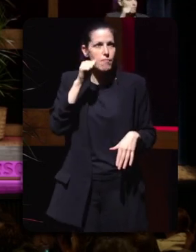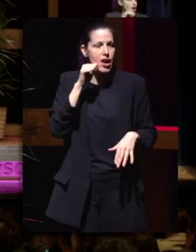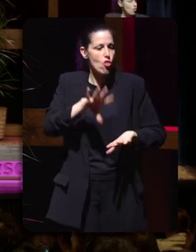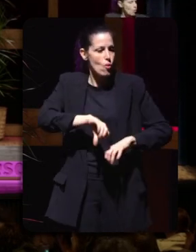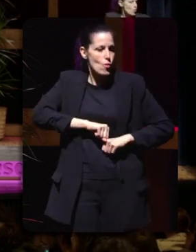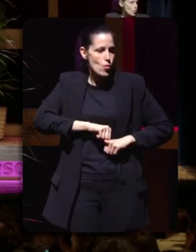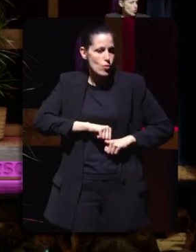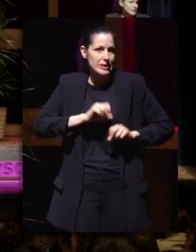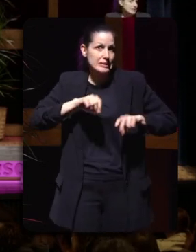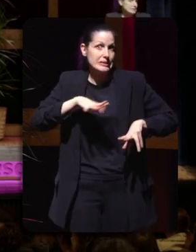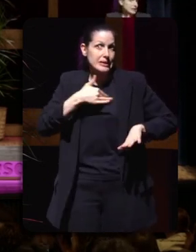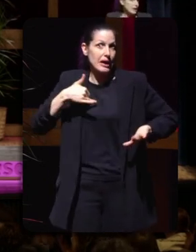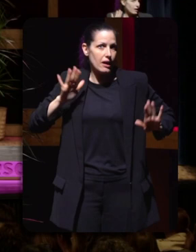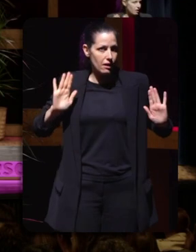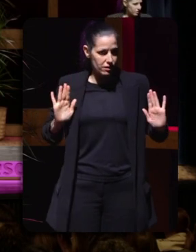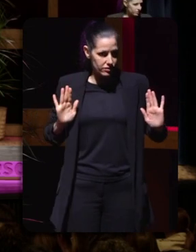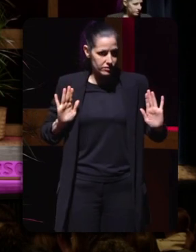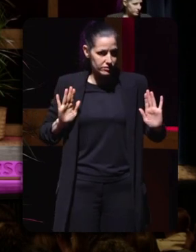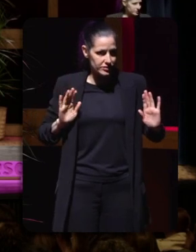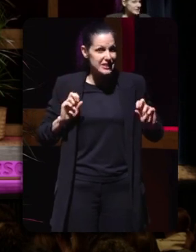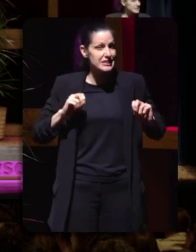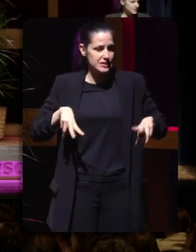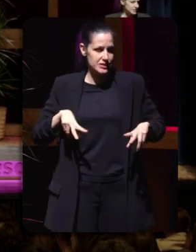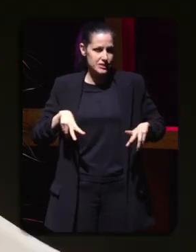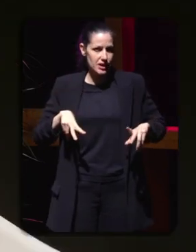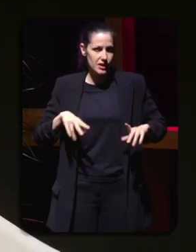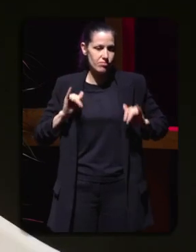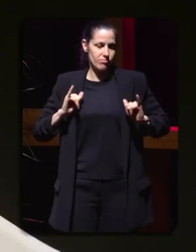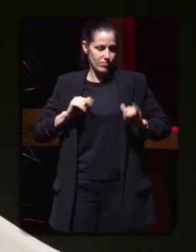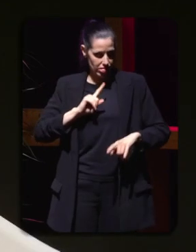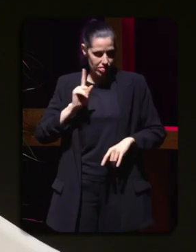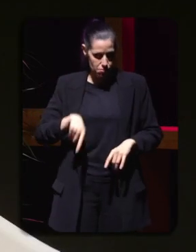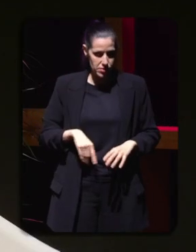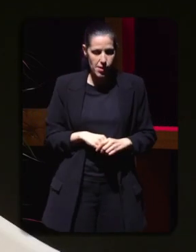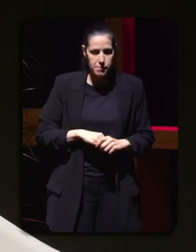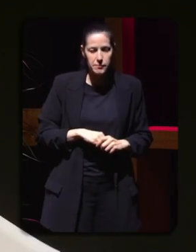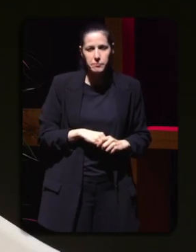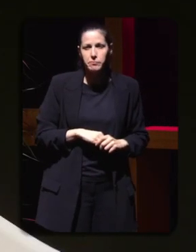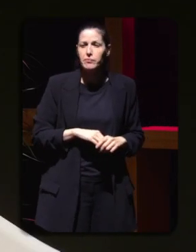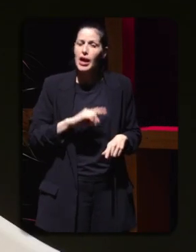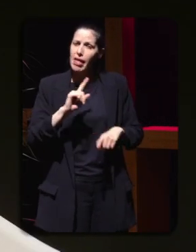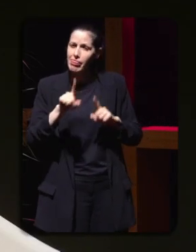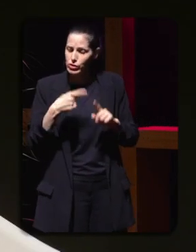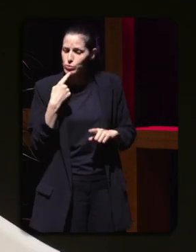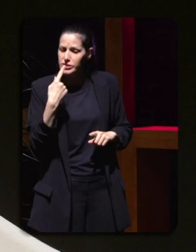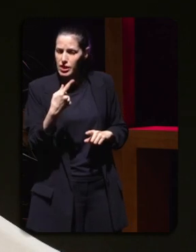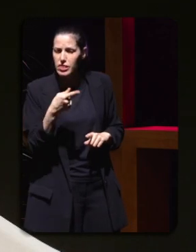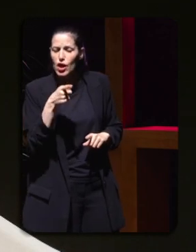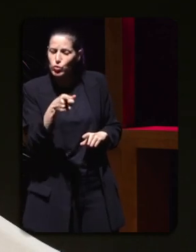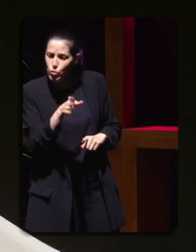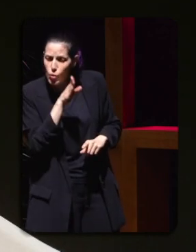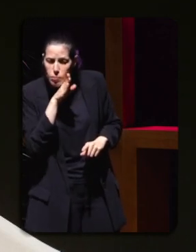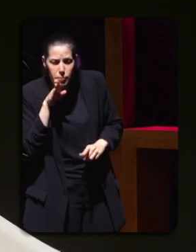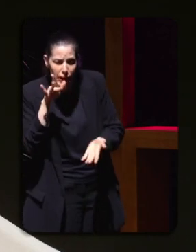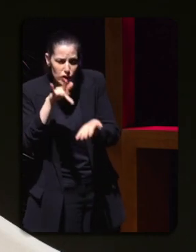disfrutarlo tampoco ni siquiera Eh así del Espíritu Santo y luego a partir de que le ponen lo entenderás cuando seas madre es otra frase que te dicen mucho